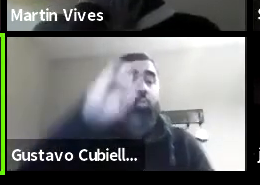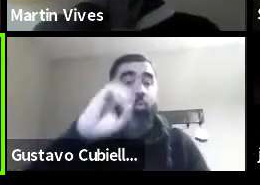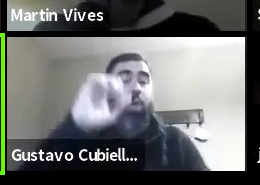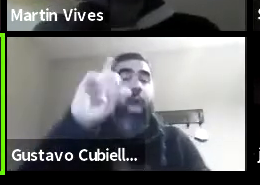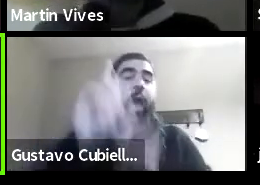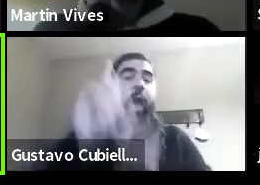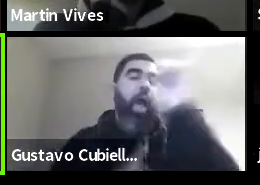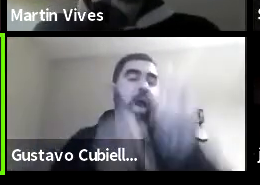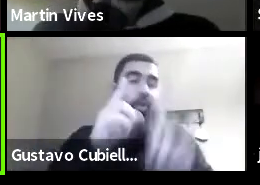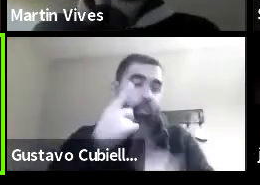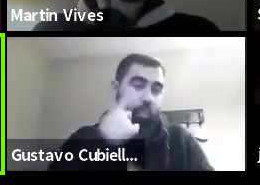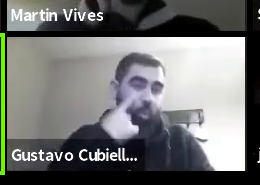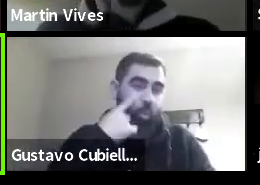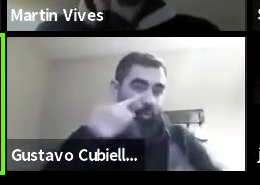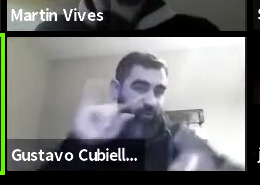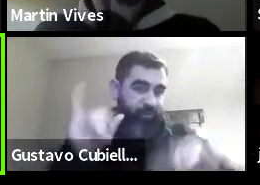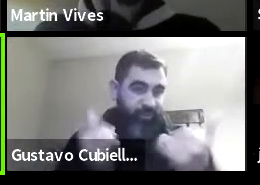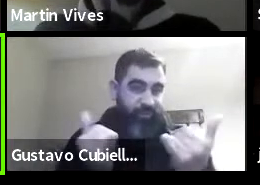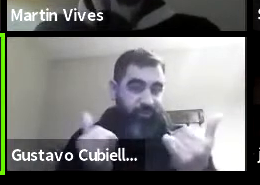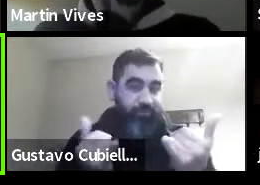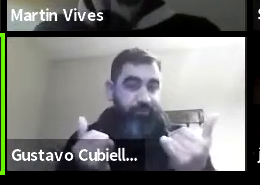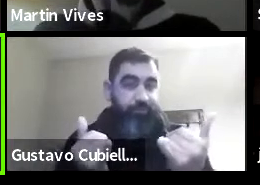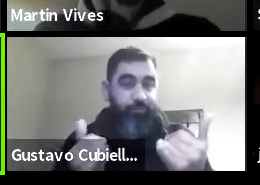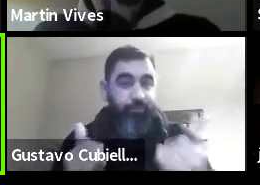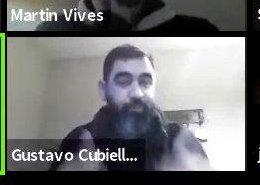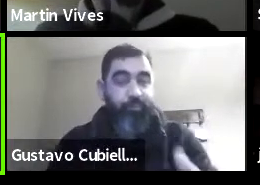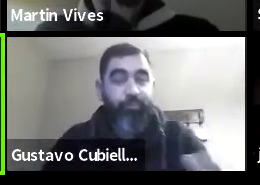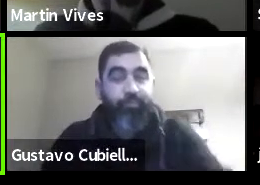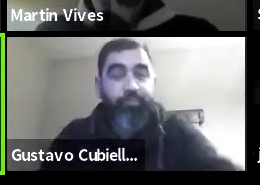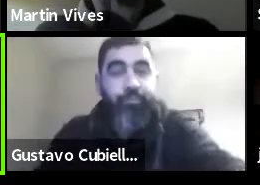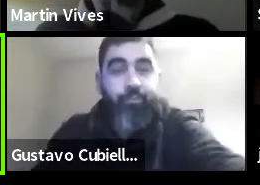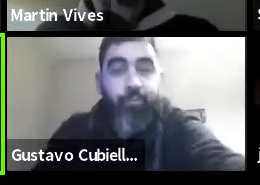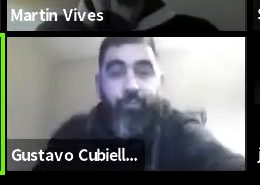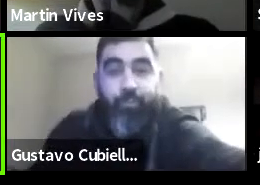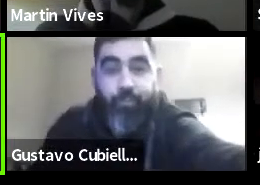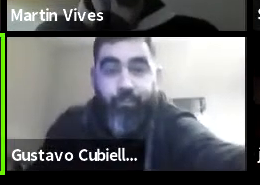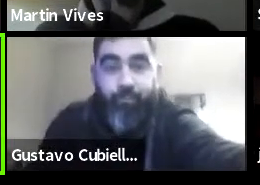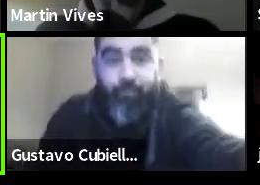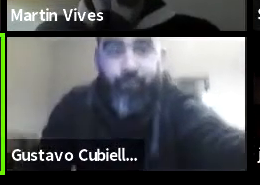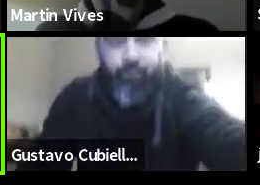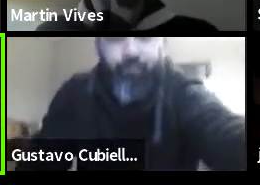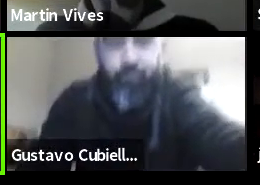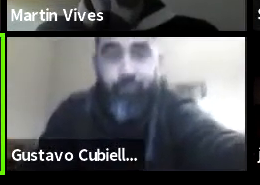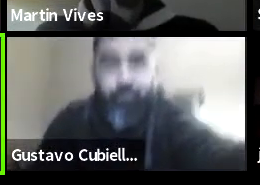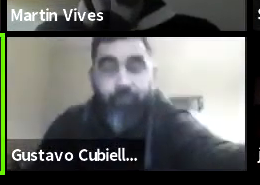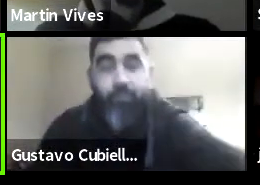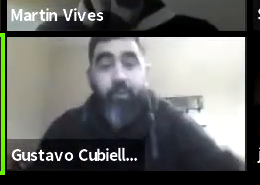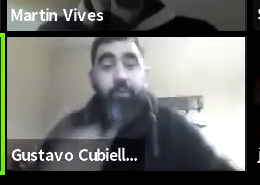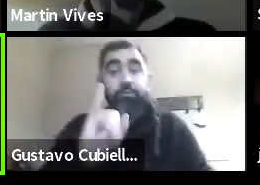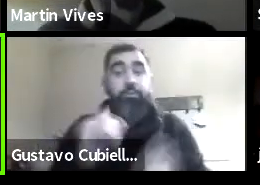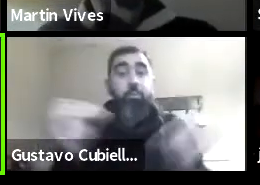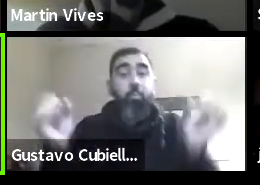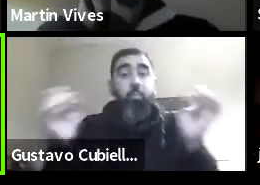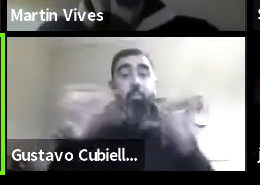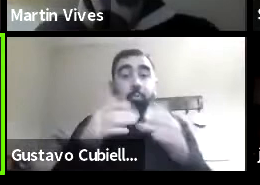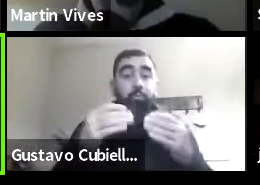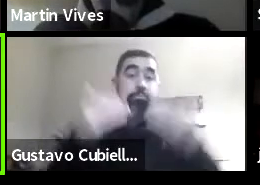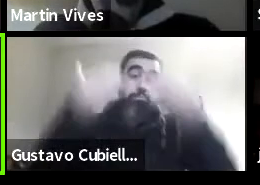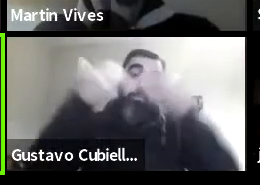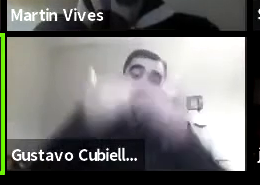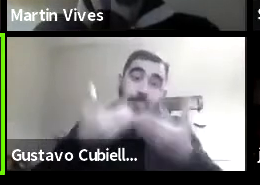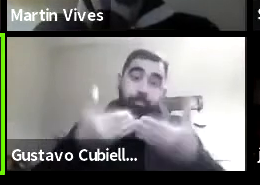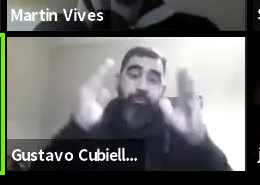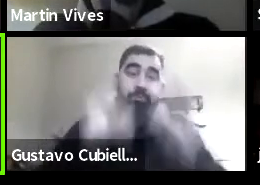conozcan, así que bueno, sin más preámbulo, Lourdes, si estás pronta, te vamos a dar la palabra.